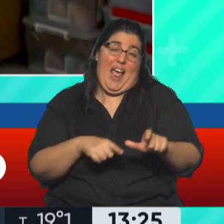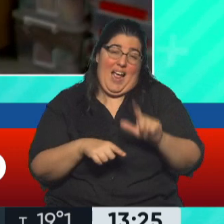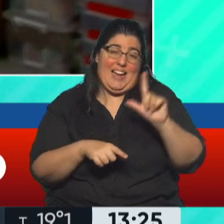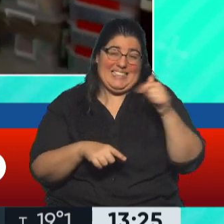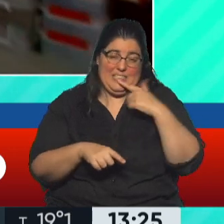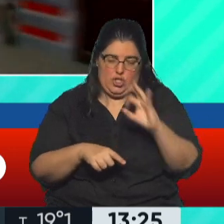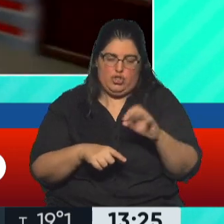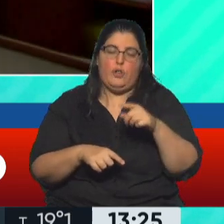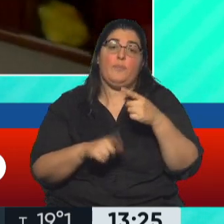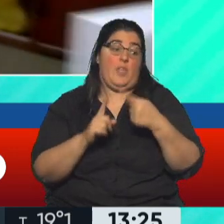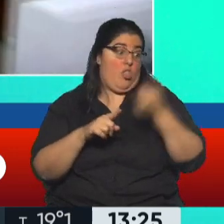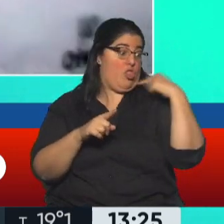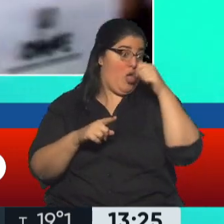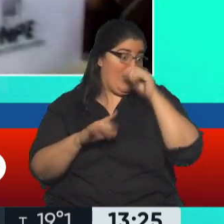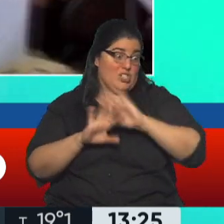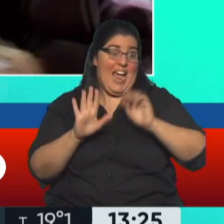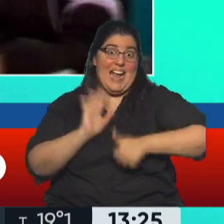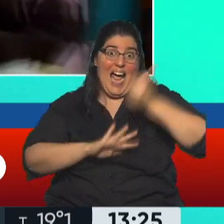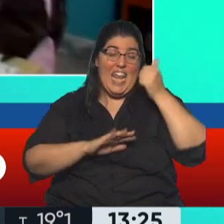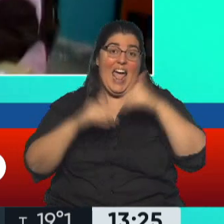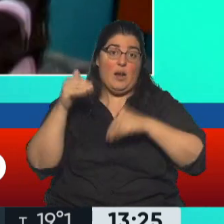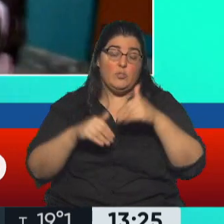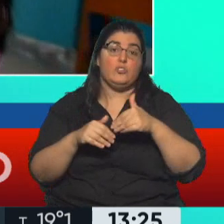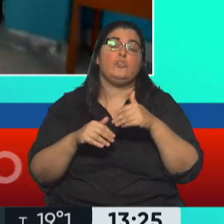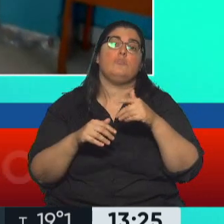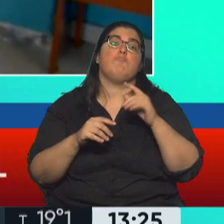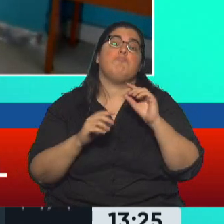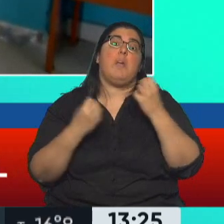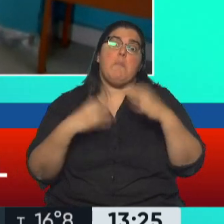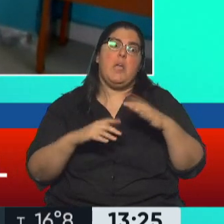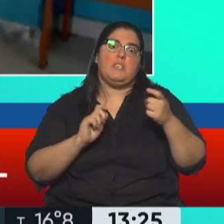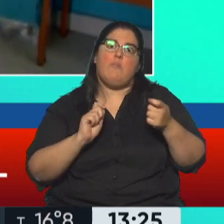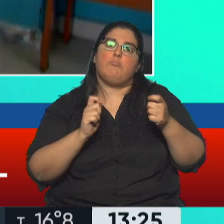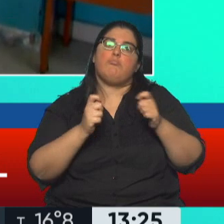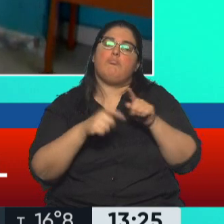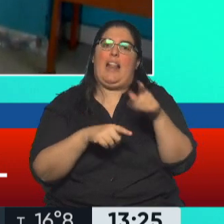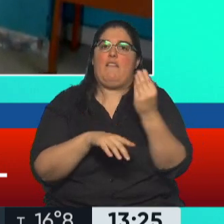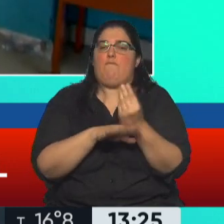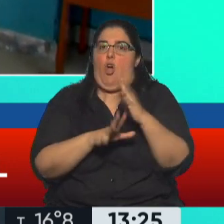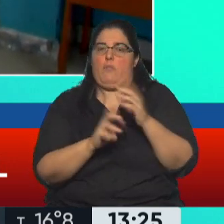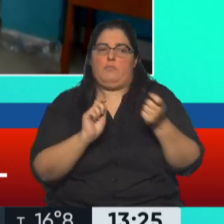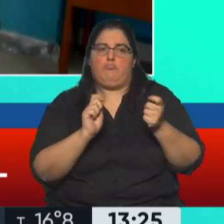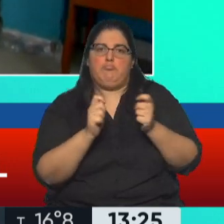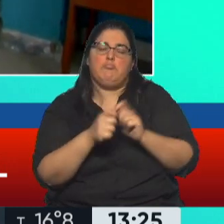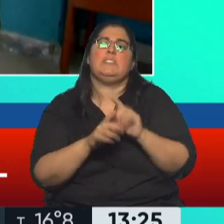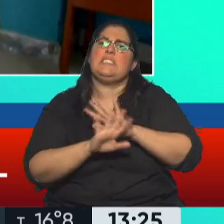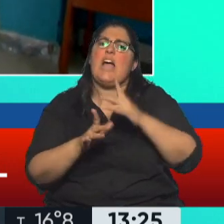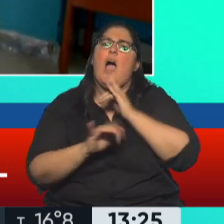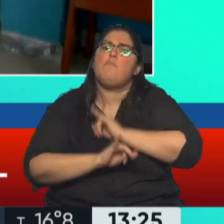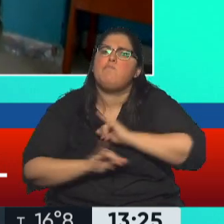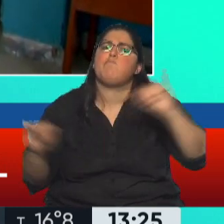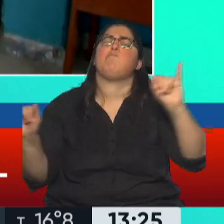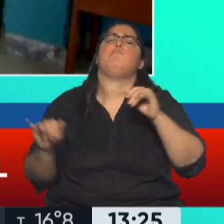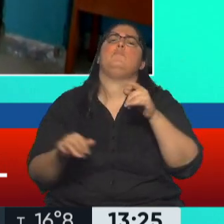la presidencia el domingo, ha empezado a variar un poco, o un buen poco, sus posiciones. Por ejemplo, ha sacado comunicados a